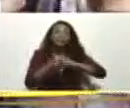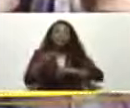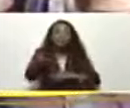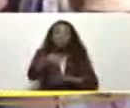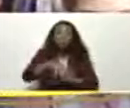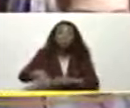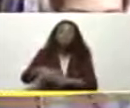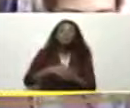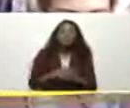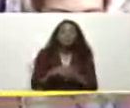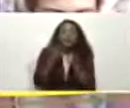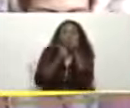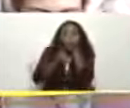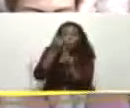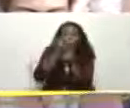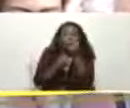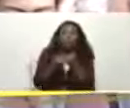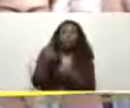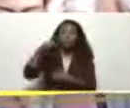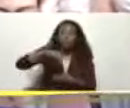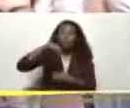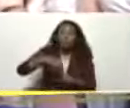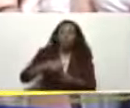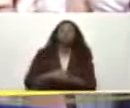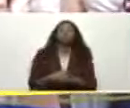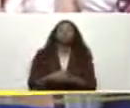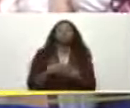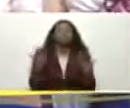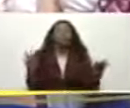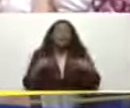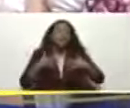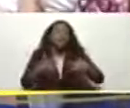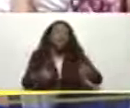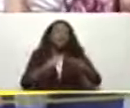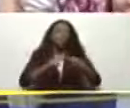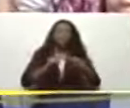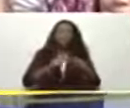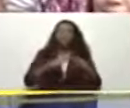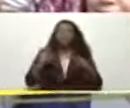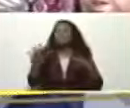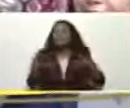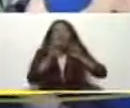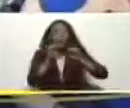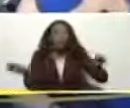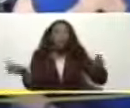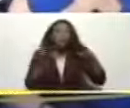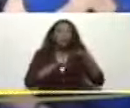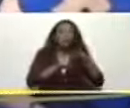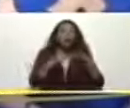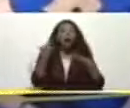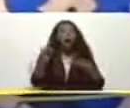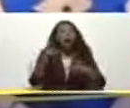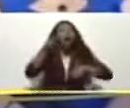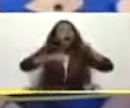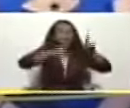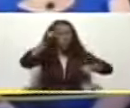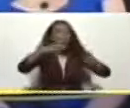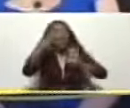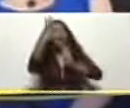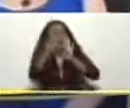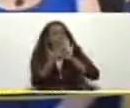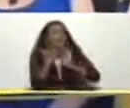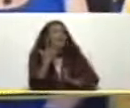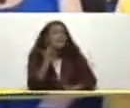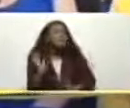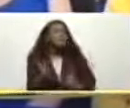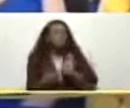a la economía, a la salud, a la educación. Tenemos algunos ejemplos